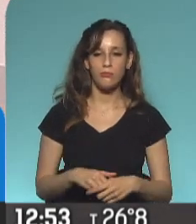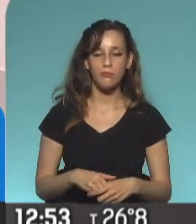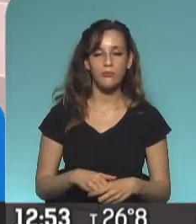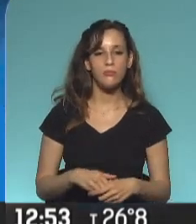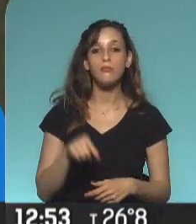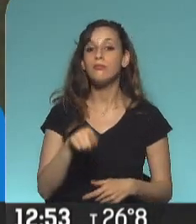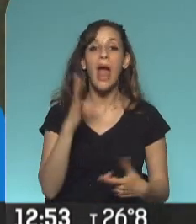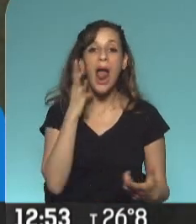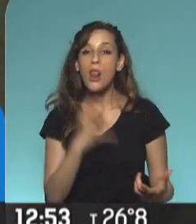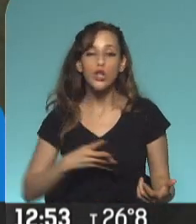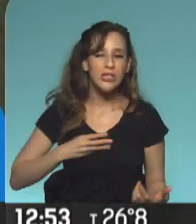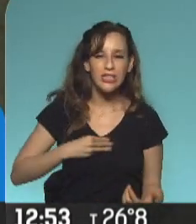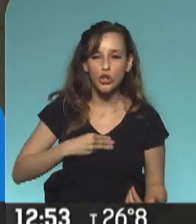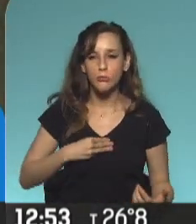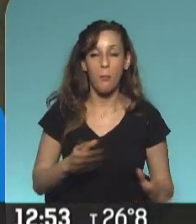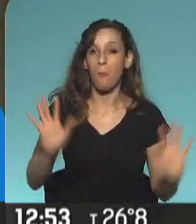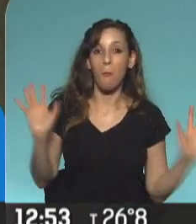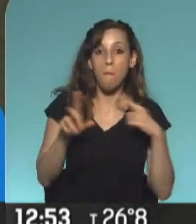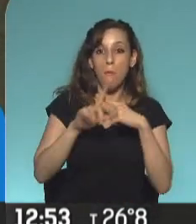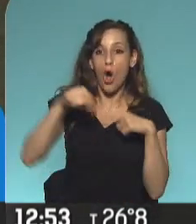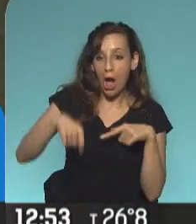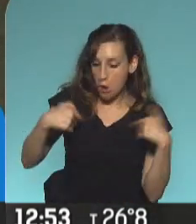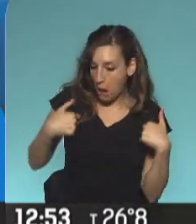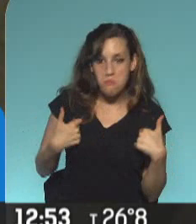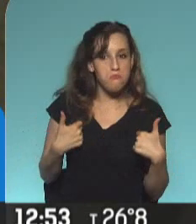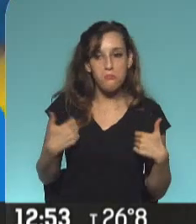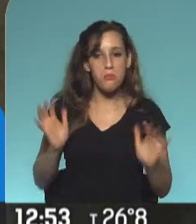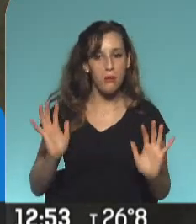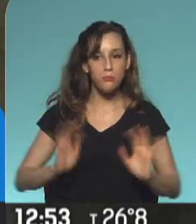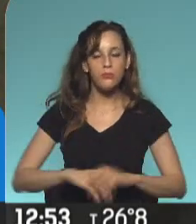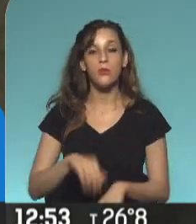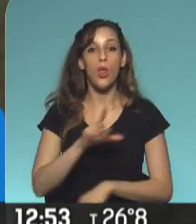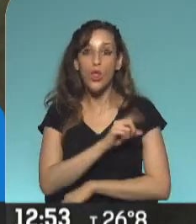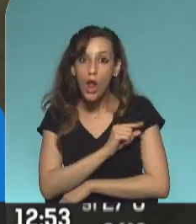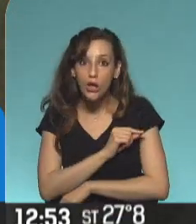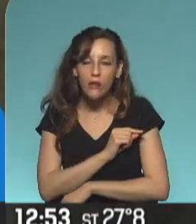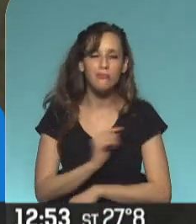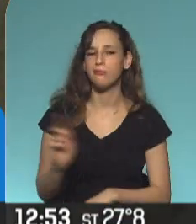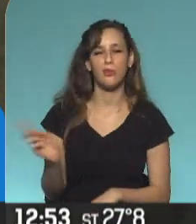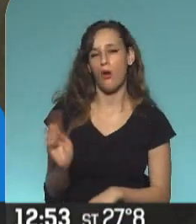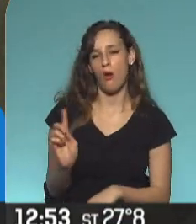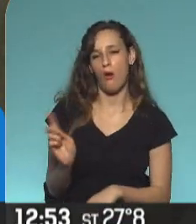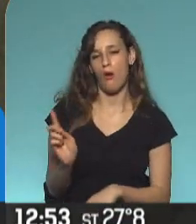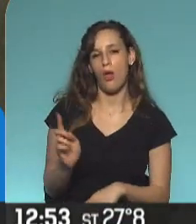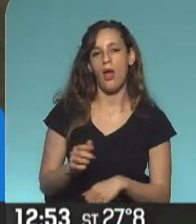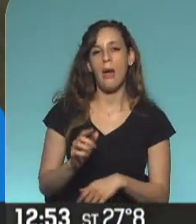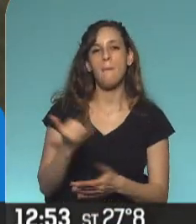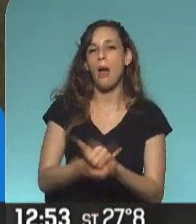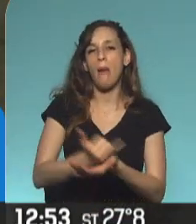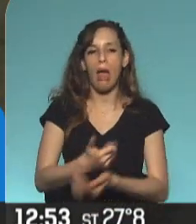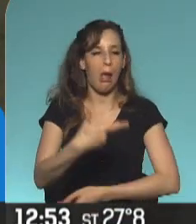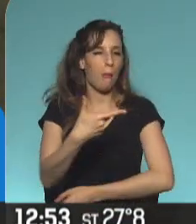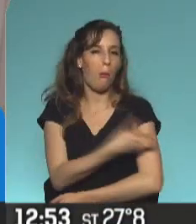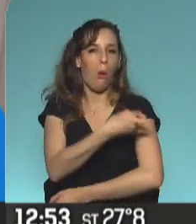¿Tuviste algún tipo de síntoma? Por ahora no. Nada. No. ¿Te dolió? No. Es un pinchazo común.